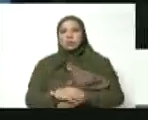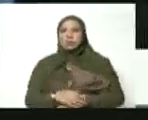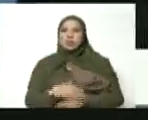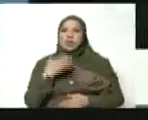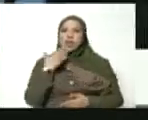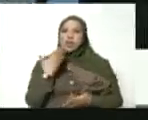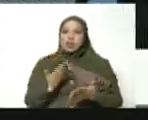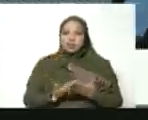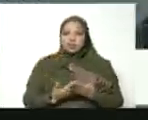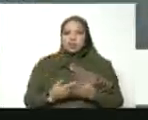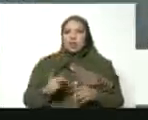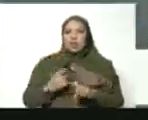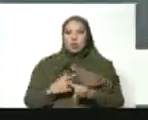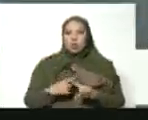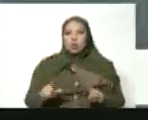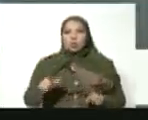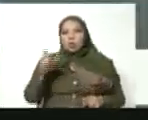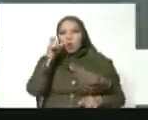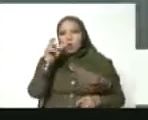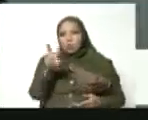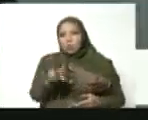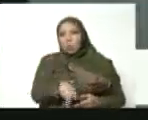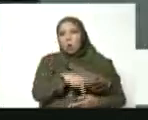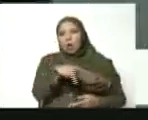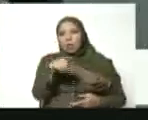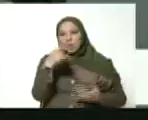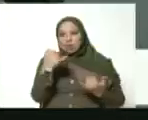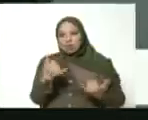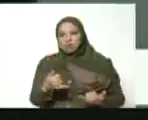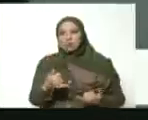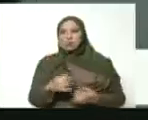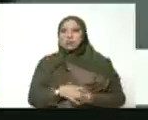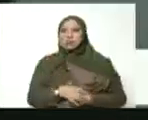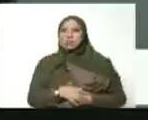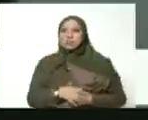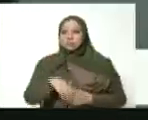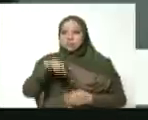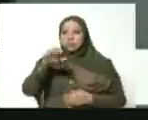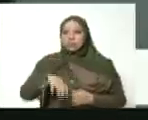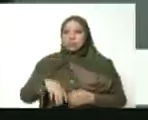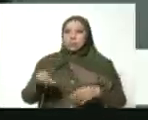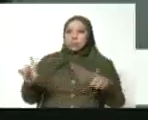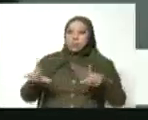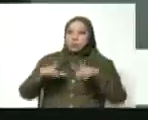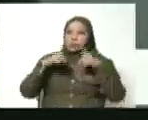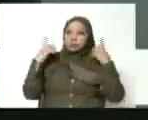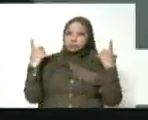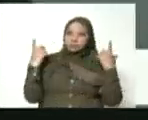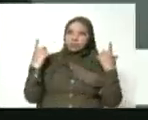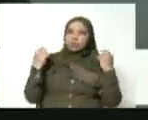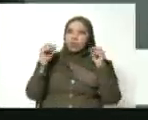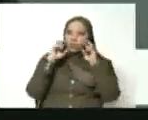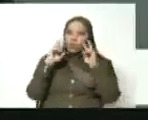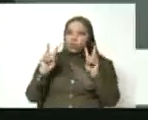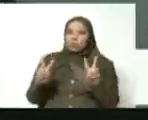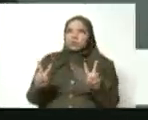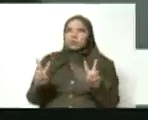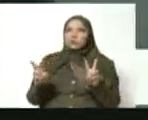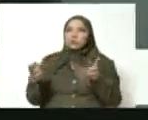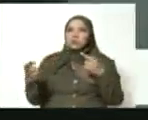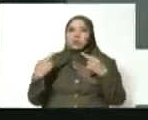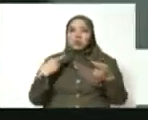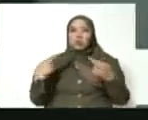muchísimas gracias. Otro de los poetas presentes acá en el estado La Guaira. ¿Cómo ha visto usted estas